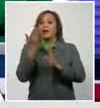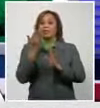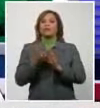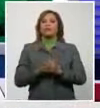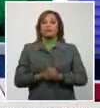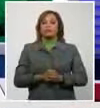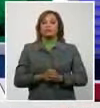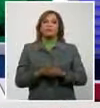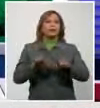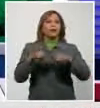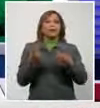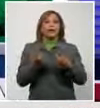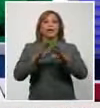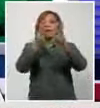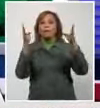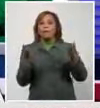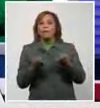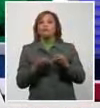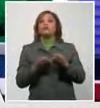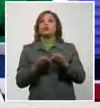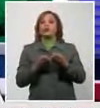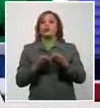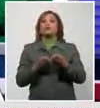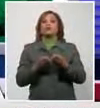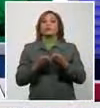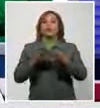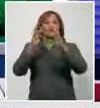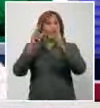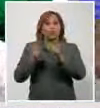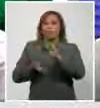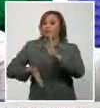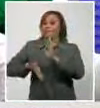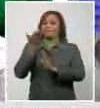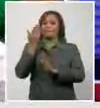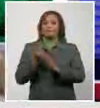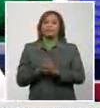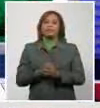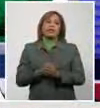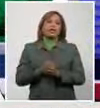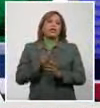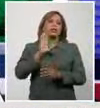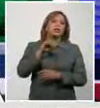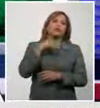qué? Porque el mundo tiene una cantidad de casos en el día de hoy. Entonces, decir que una persona